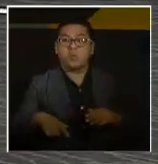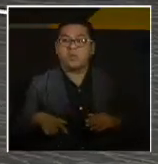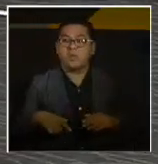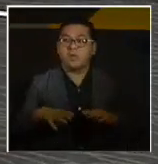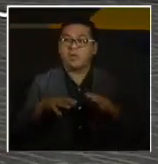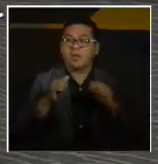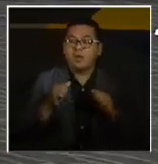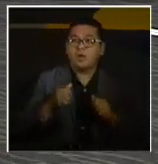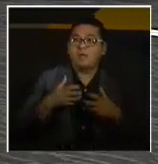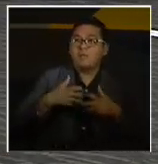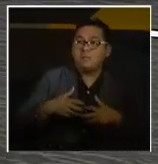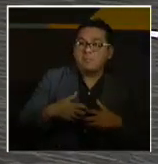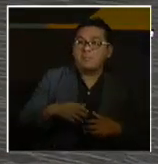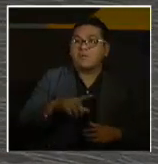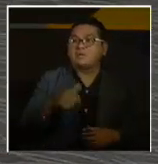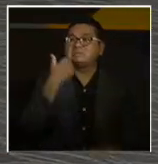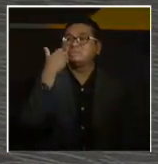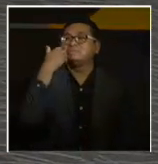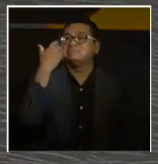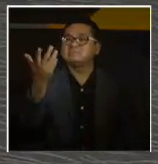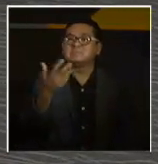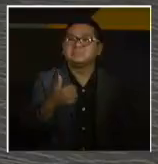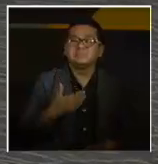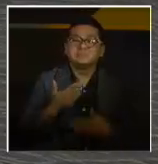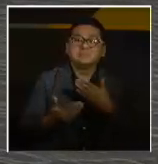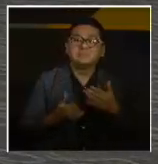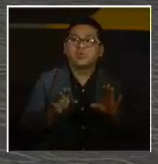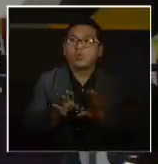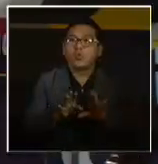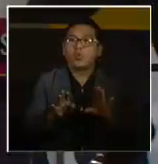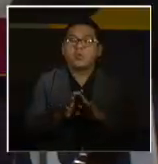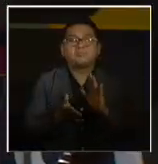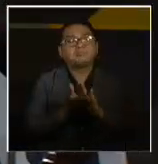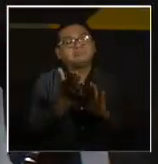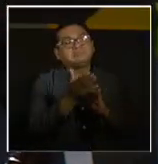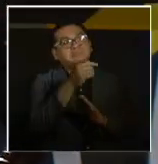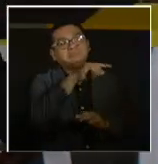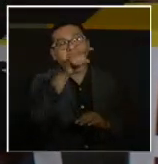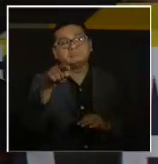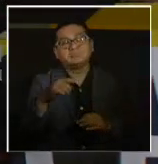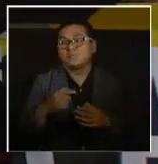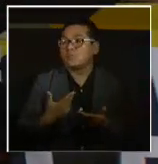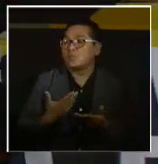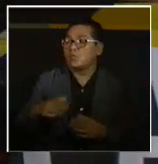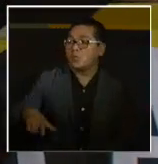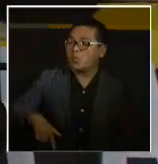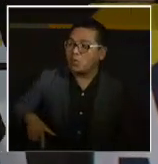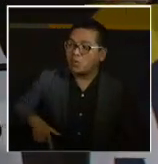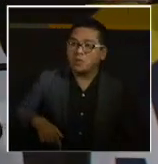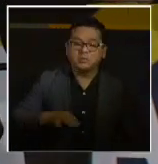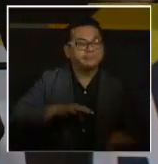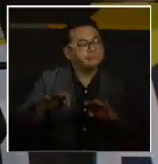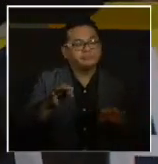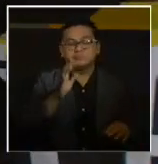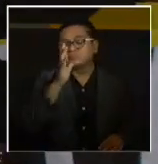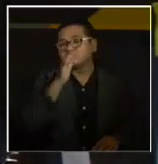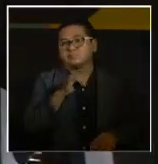de alta como empresarios y quieran ser proveedores o constructores en el propio gobierno donde